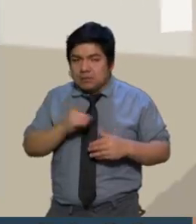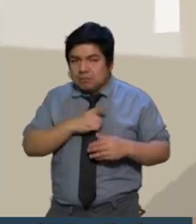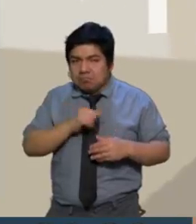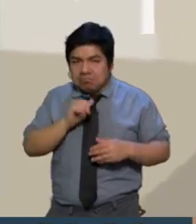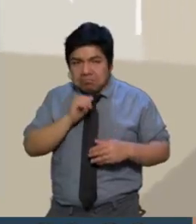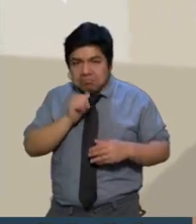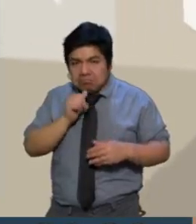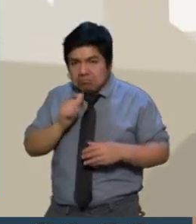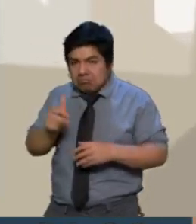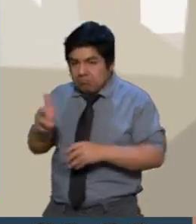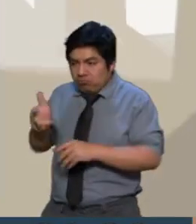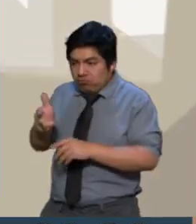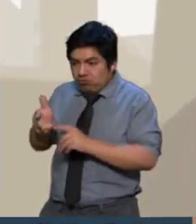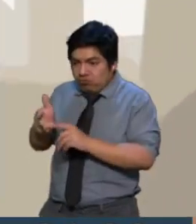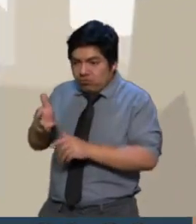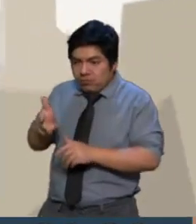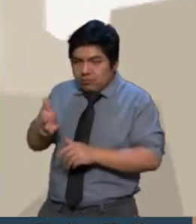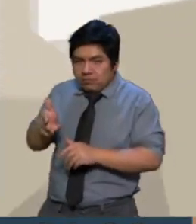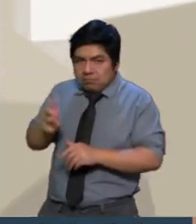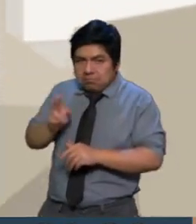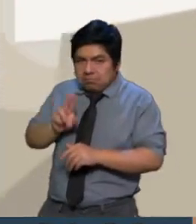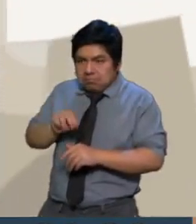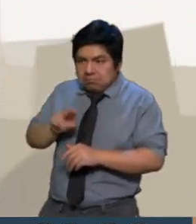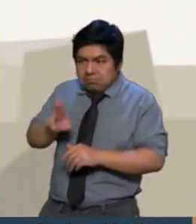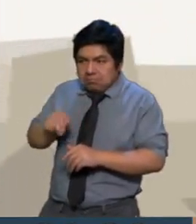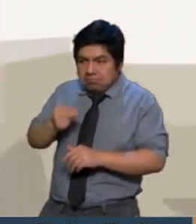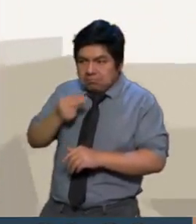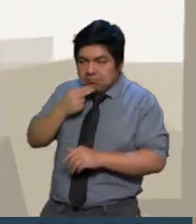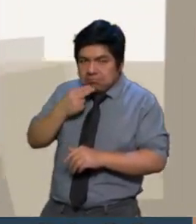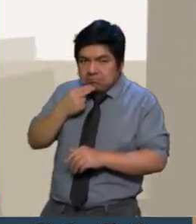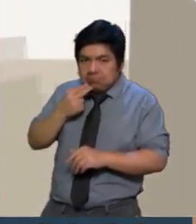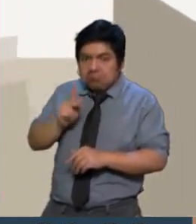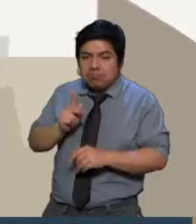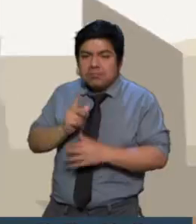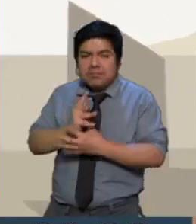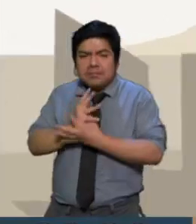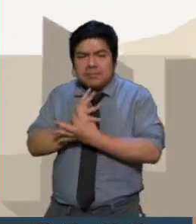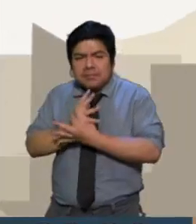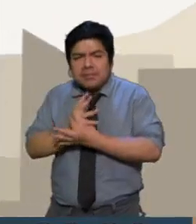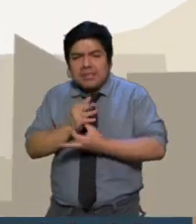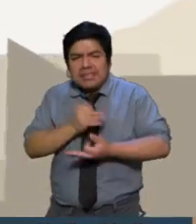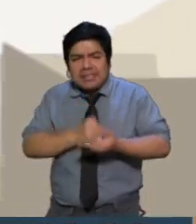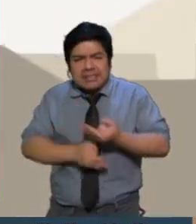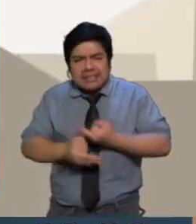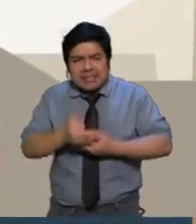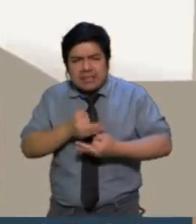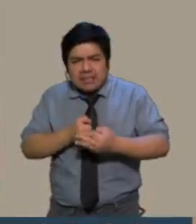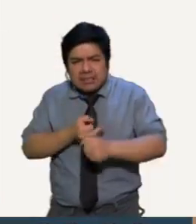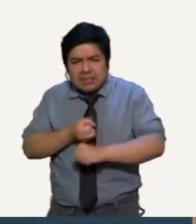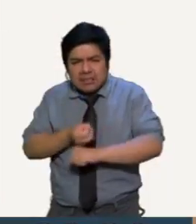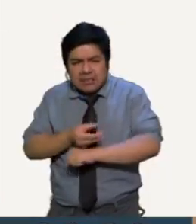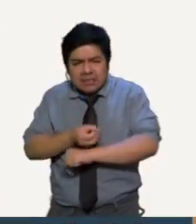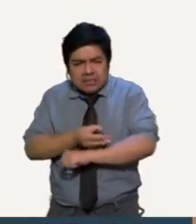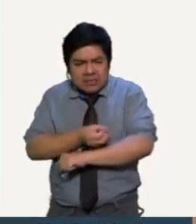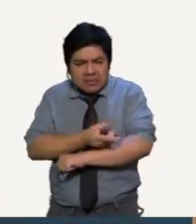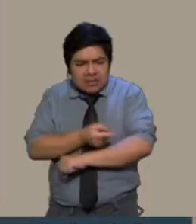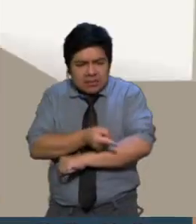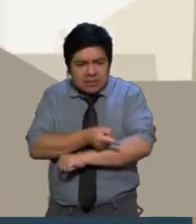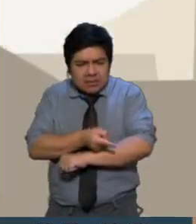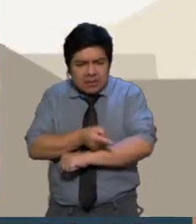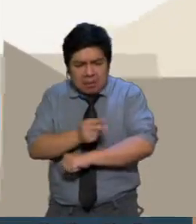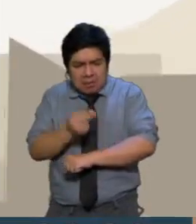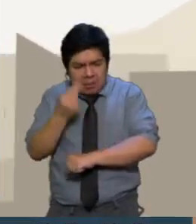herbicida, nunca. Pero decir que toda la agricultura puede prescindir de